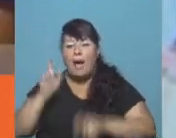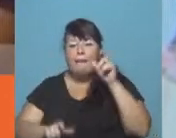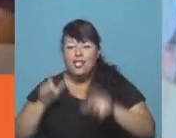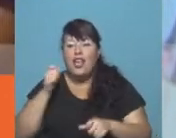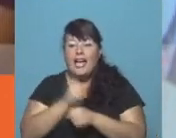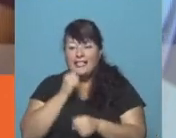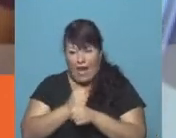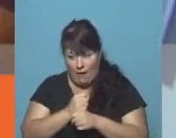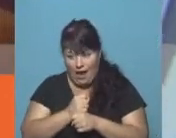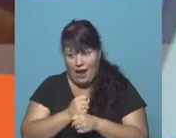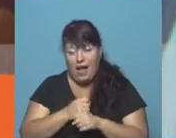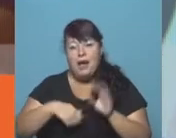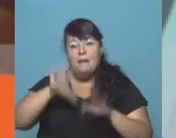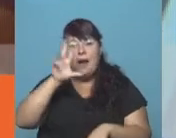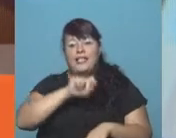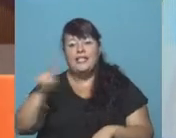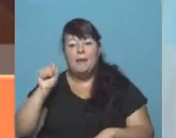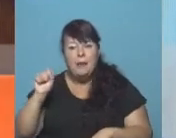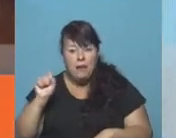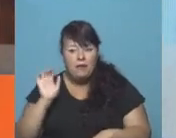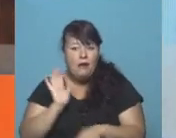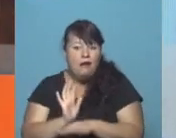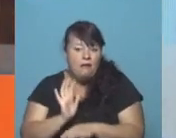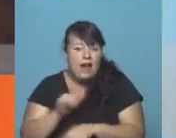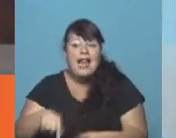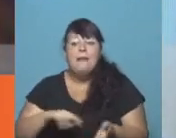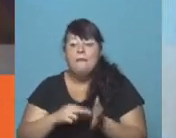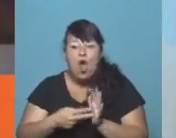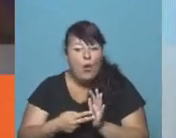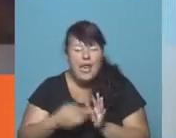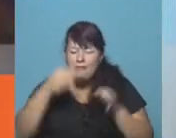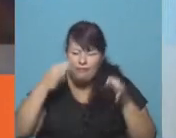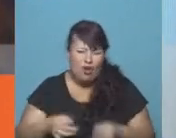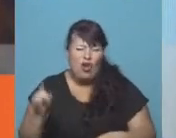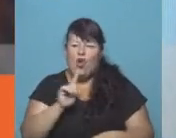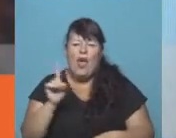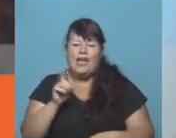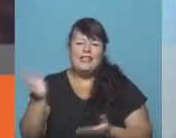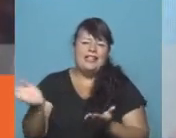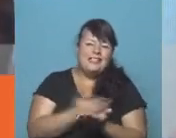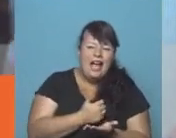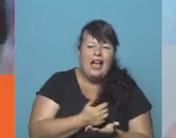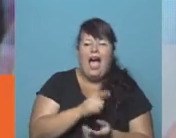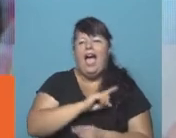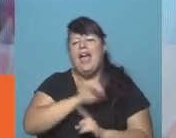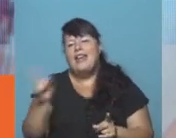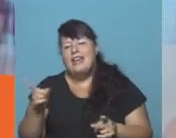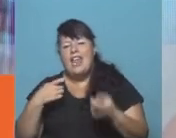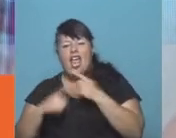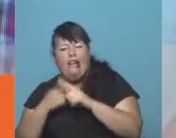activa supera los 30 mil pesos con lo cual acá el problema de base que tiene no es destituyente ni